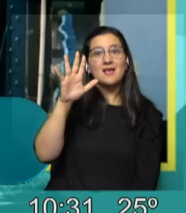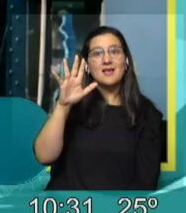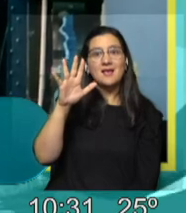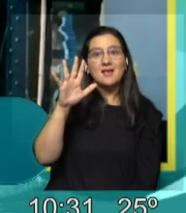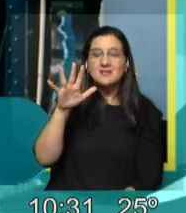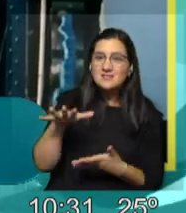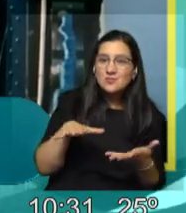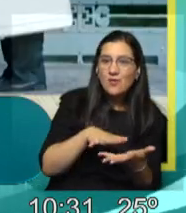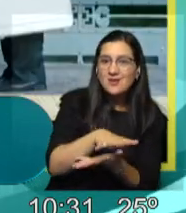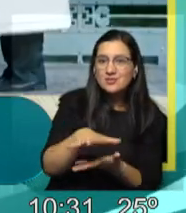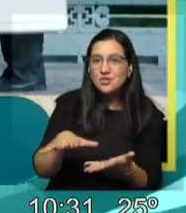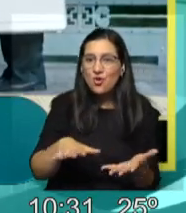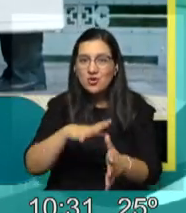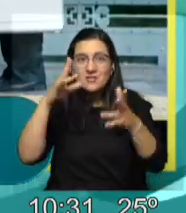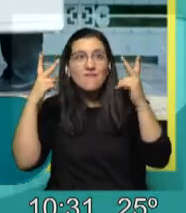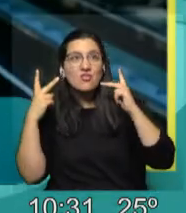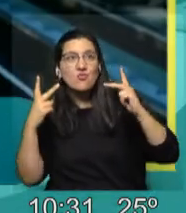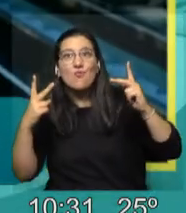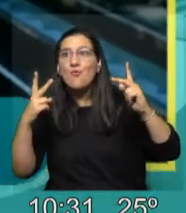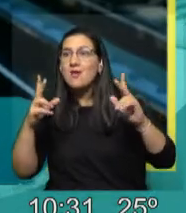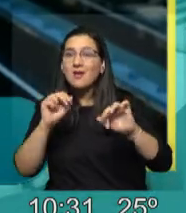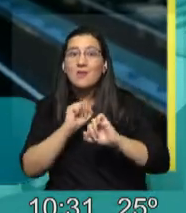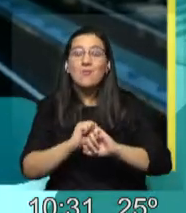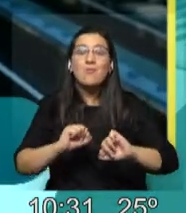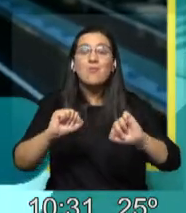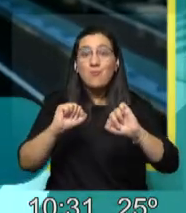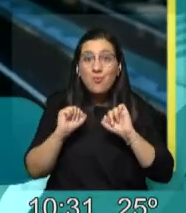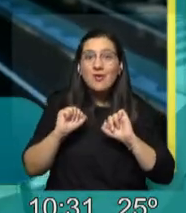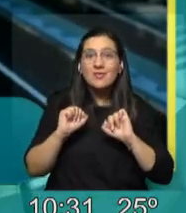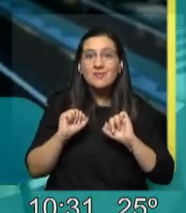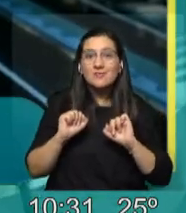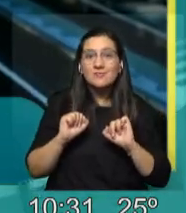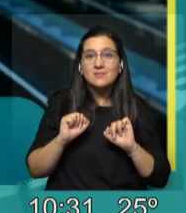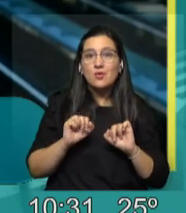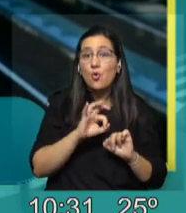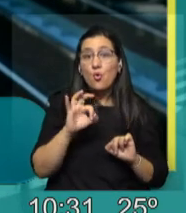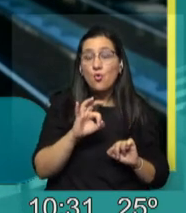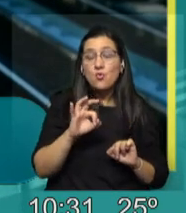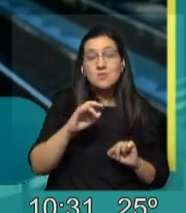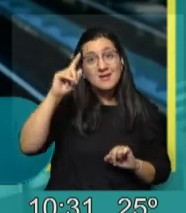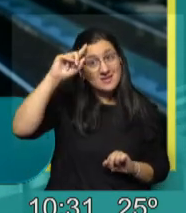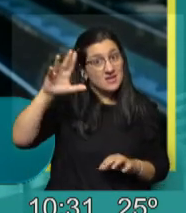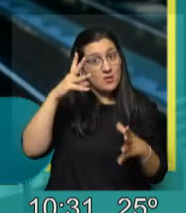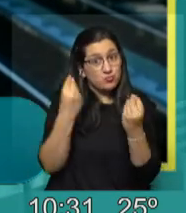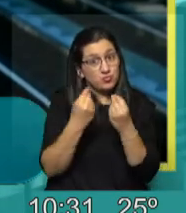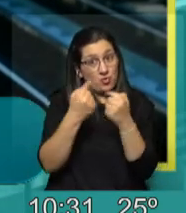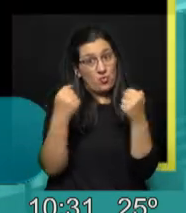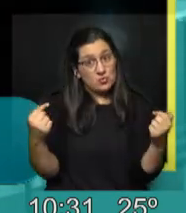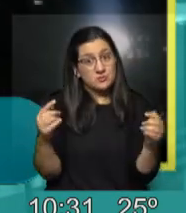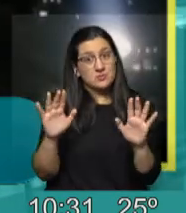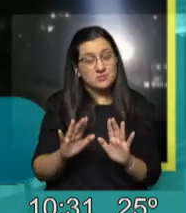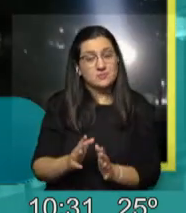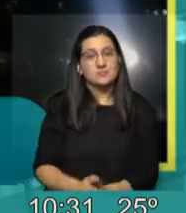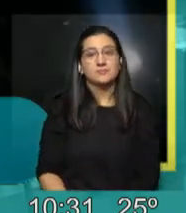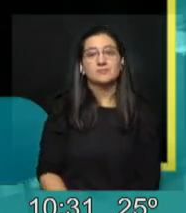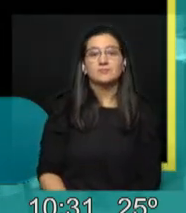situaciones, aventuras que puede llegar a vivir o que él está viviendo. Eso lo dejo a criterio de